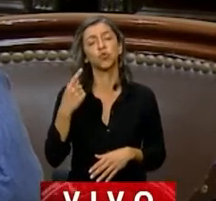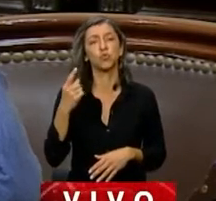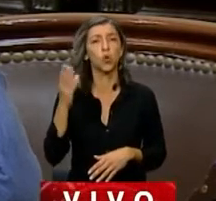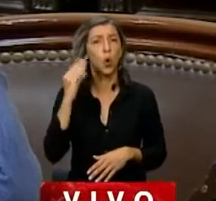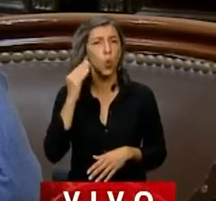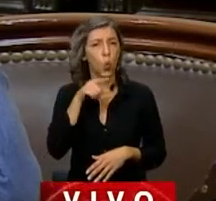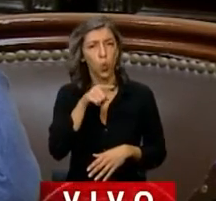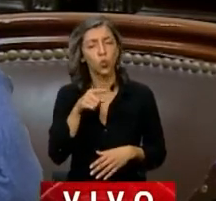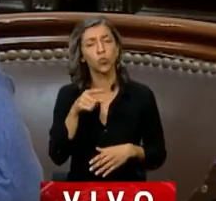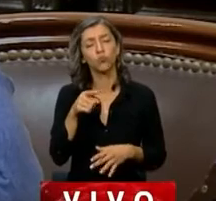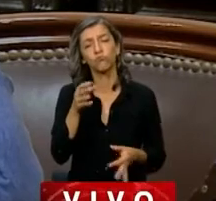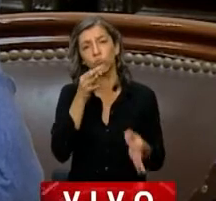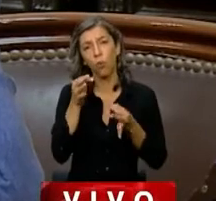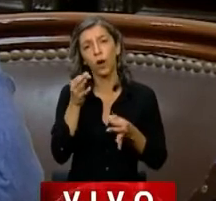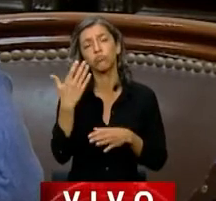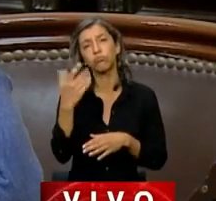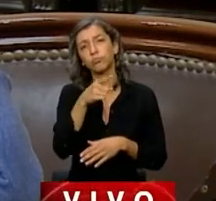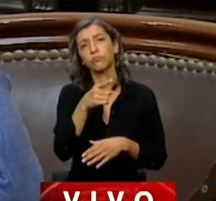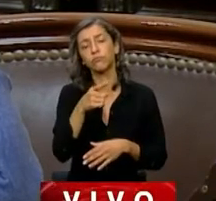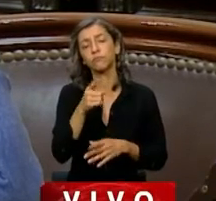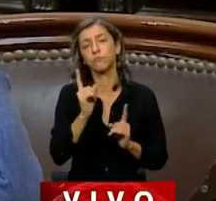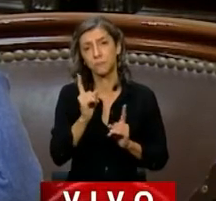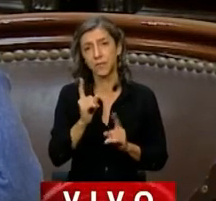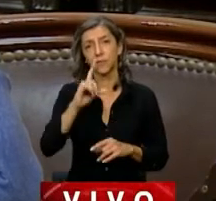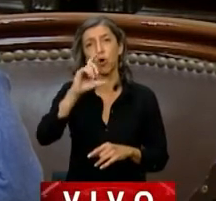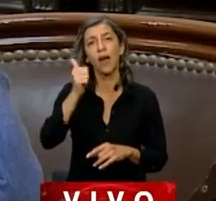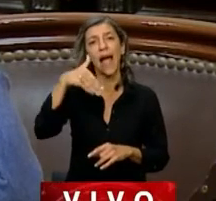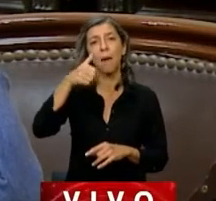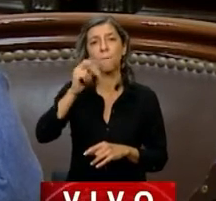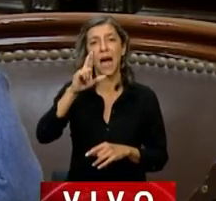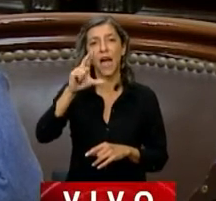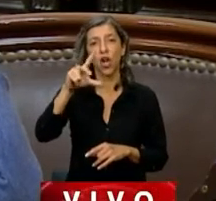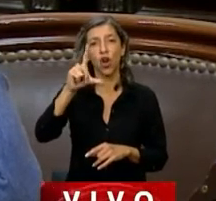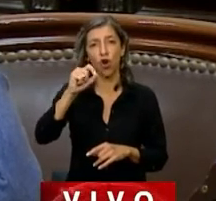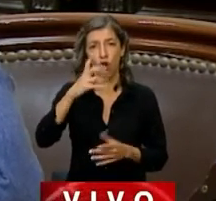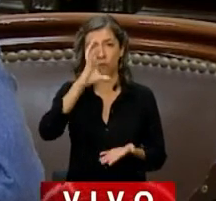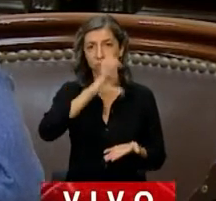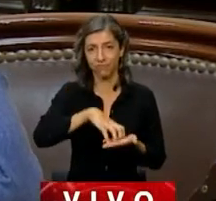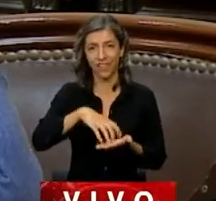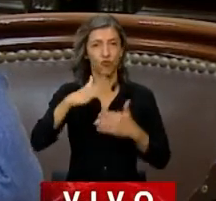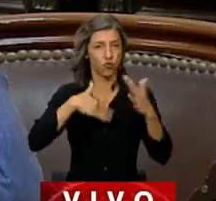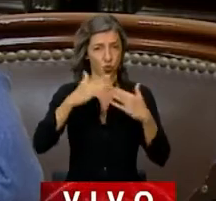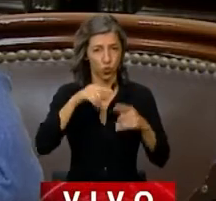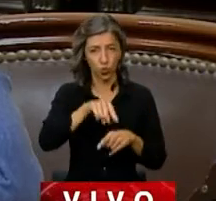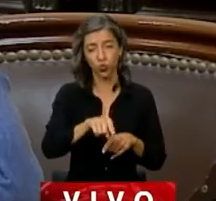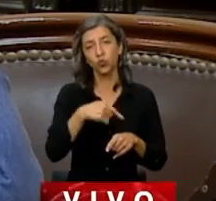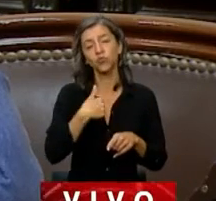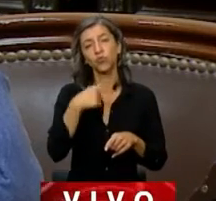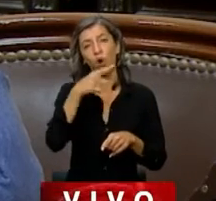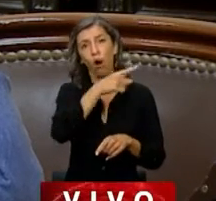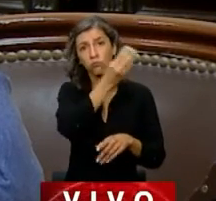charla en la convención de la Camarco, de la Cámara Argentina de Construcción, donde usted